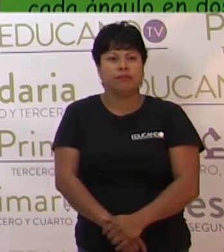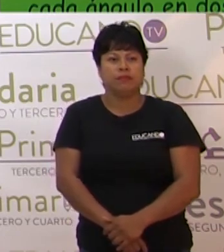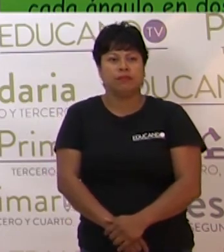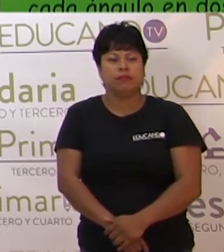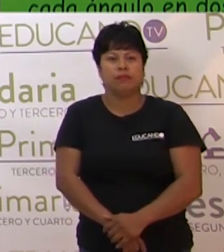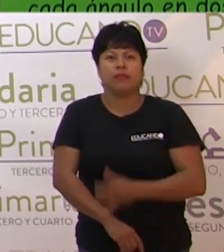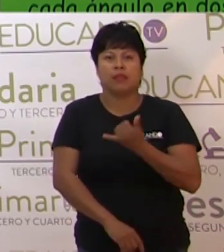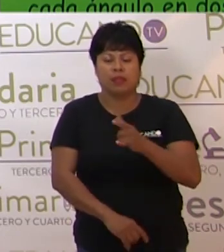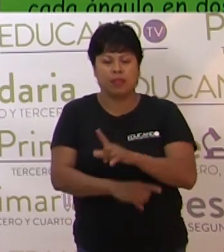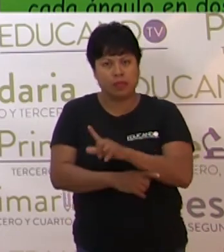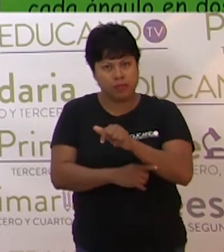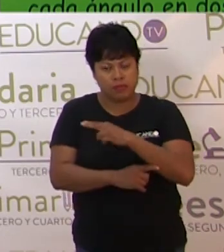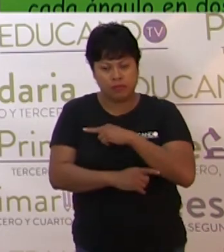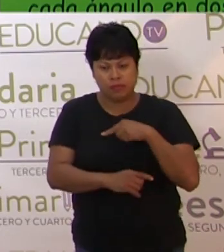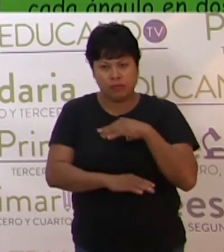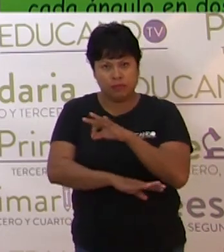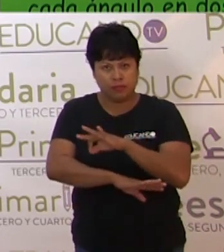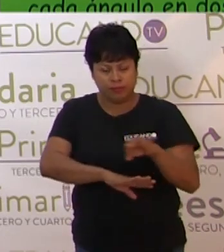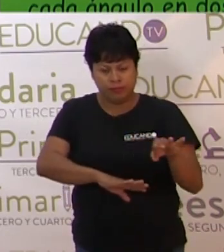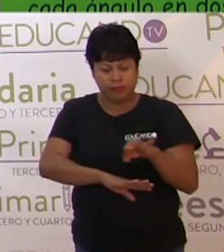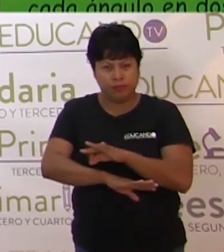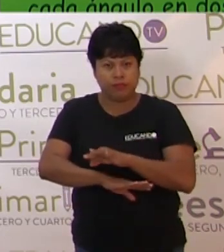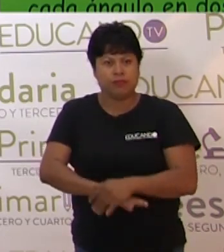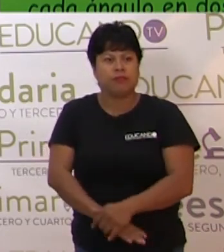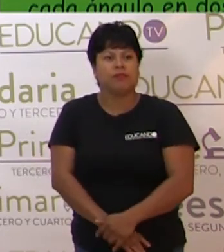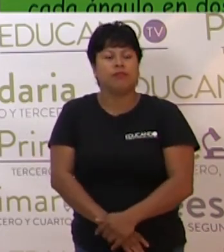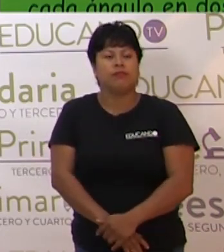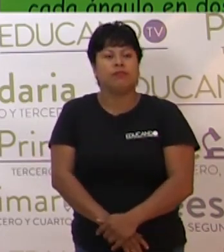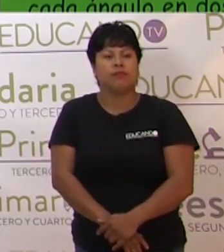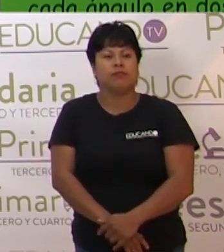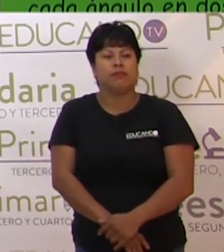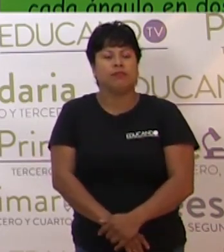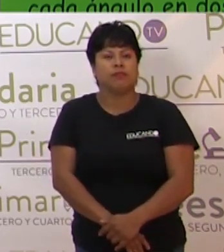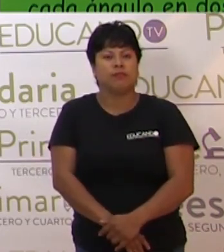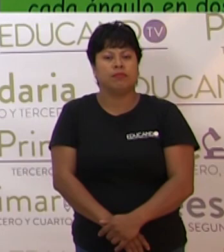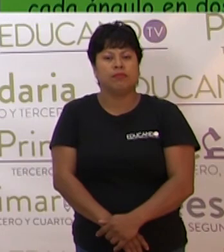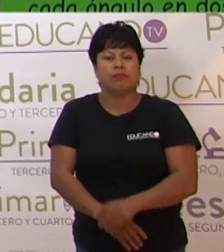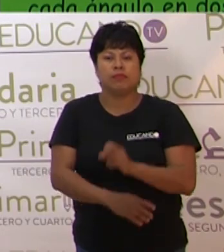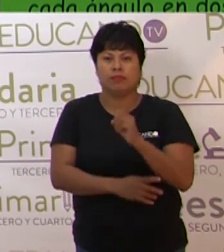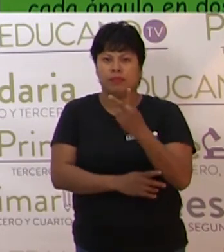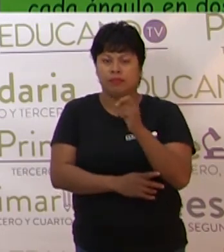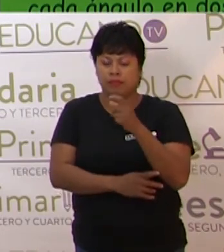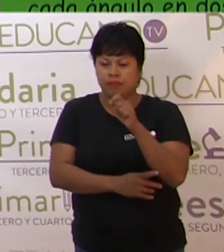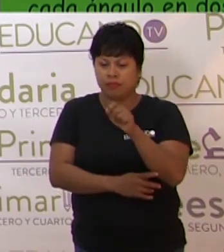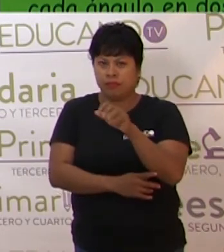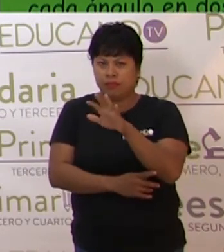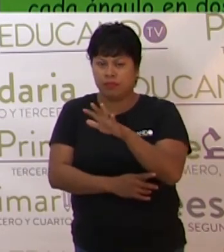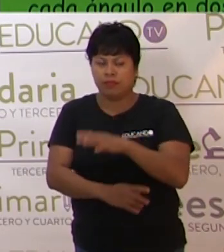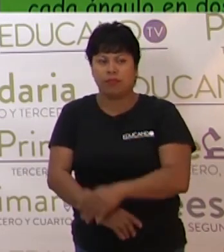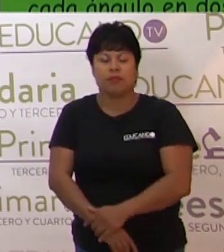y luego trazamos vamos a trazar 22.5